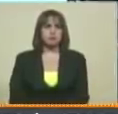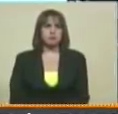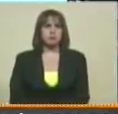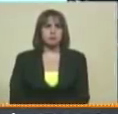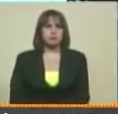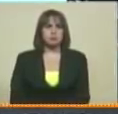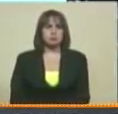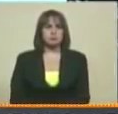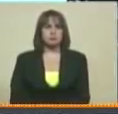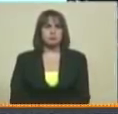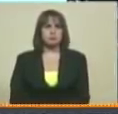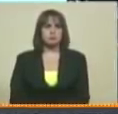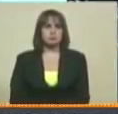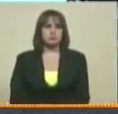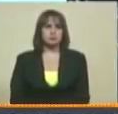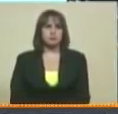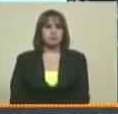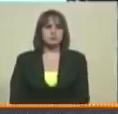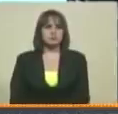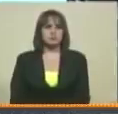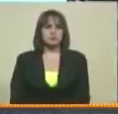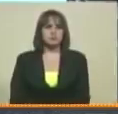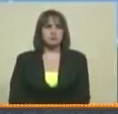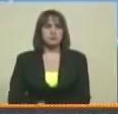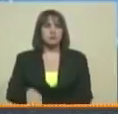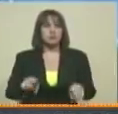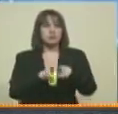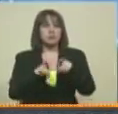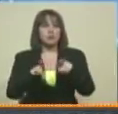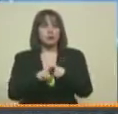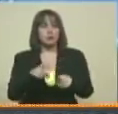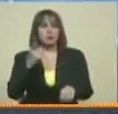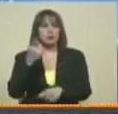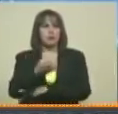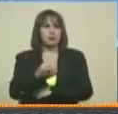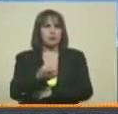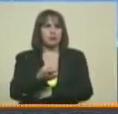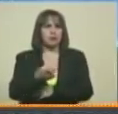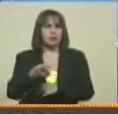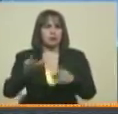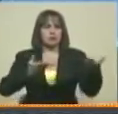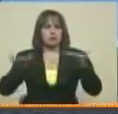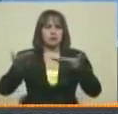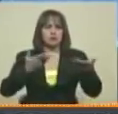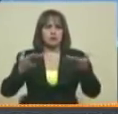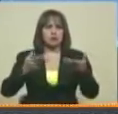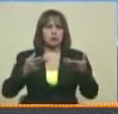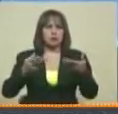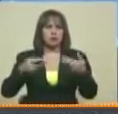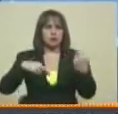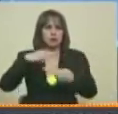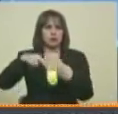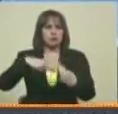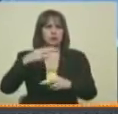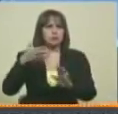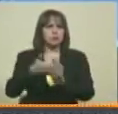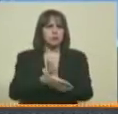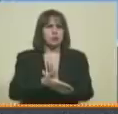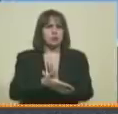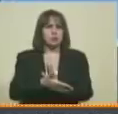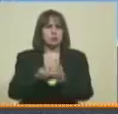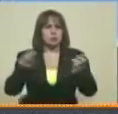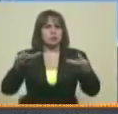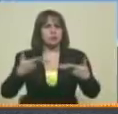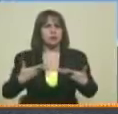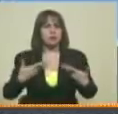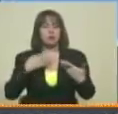Todo lo demás es verdad, hay que producir más. Mejorar los sistemas de distribución. Pero el pueblo, si tiene toda la